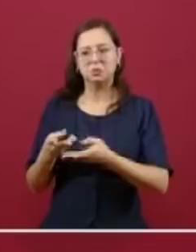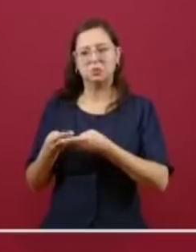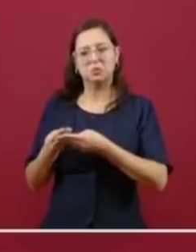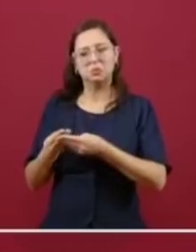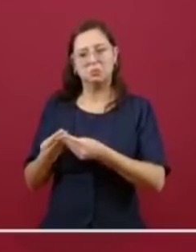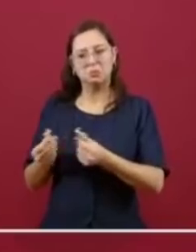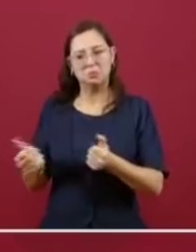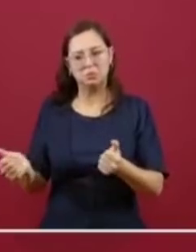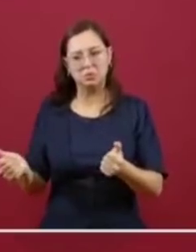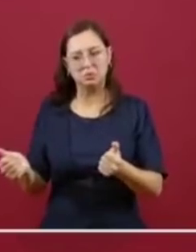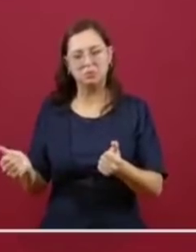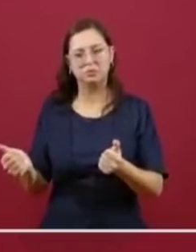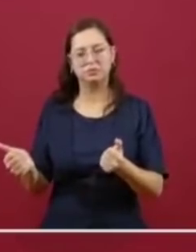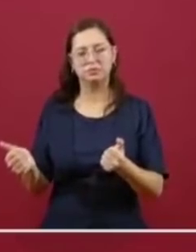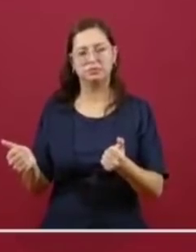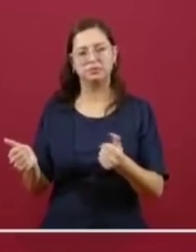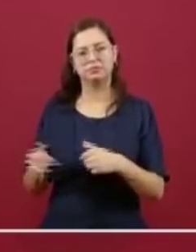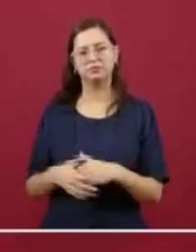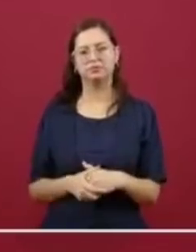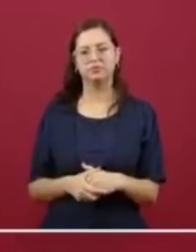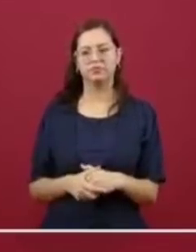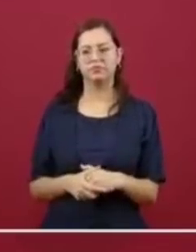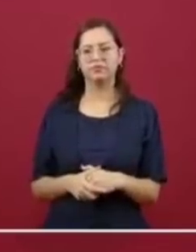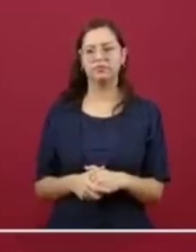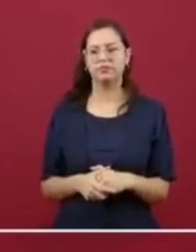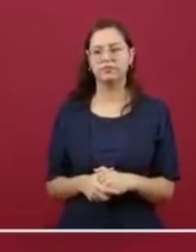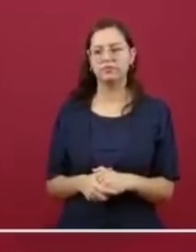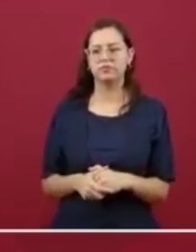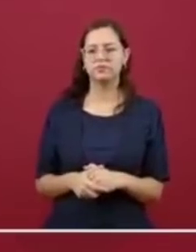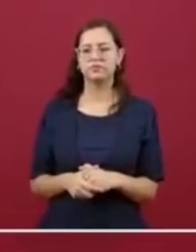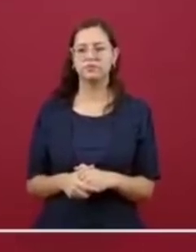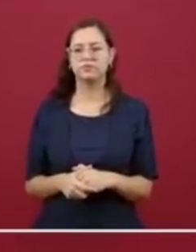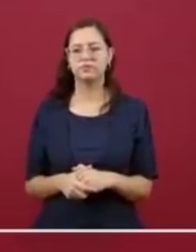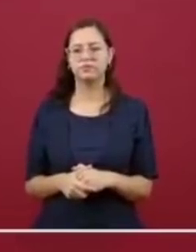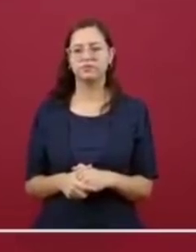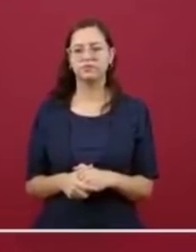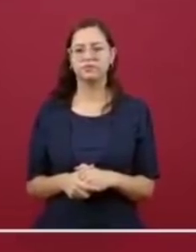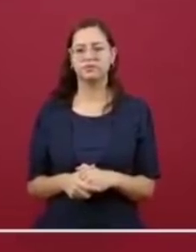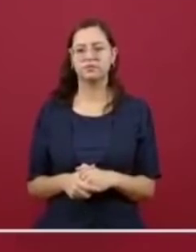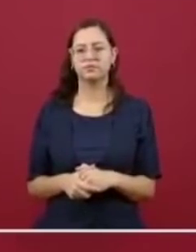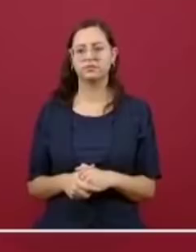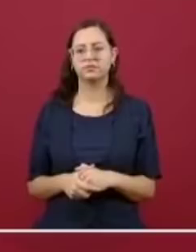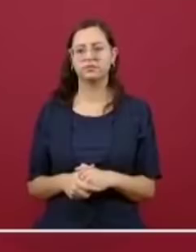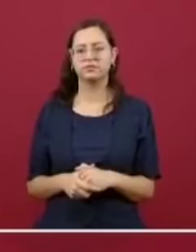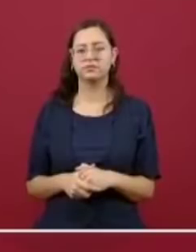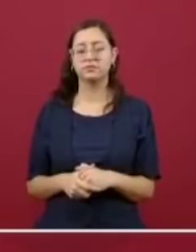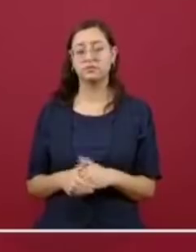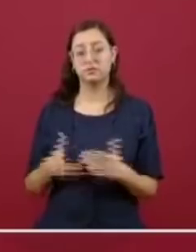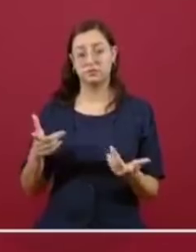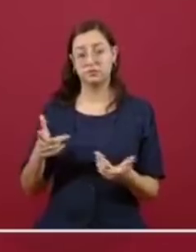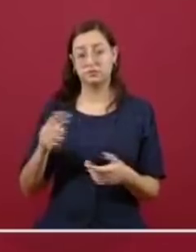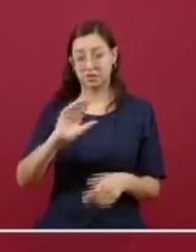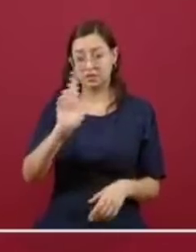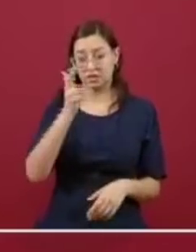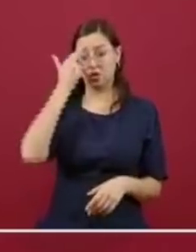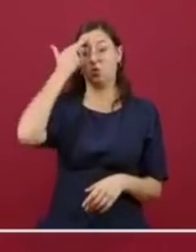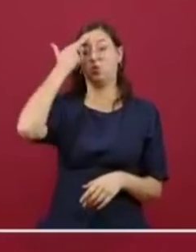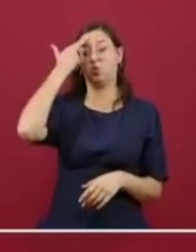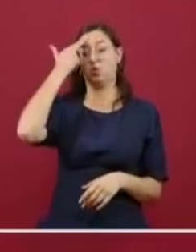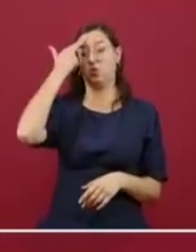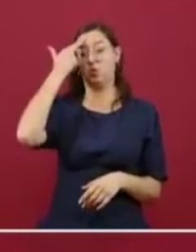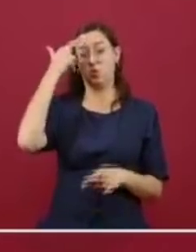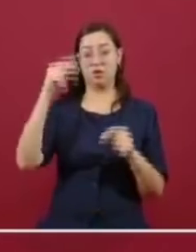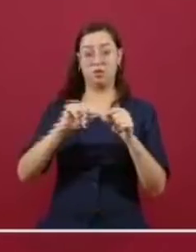No olvidemos que uno de los dirigentes más importantes de